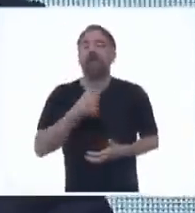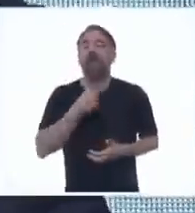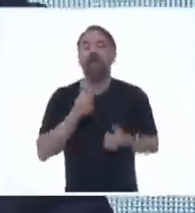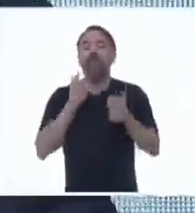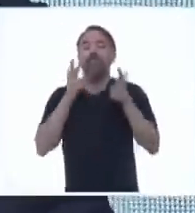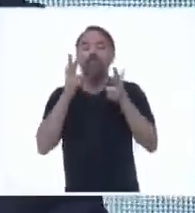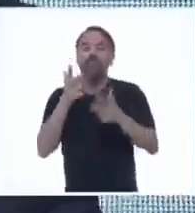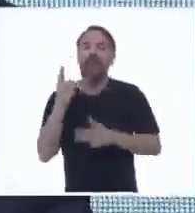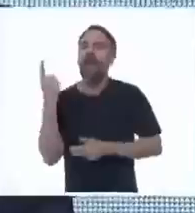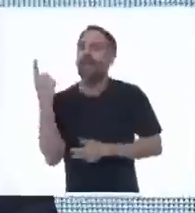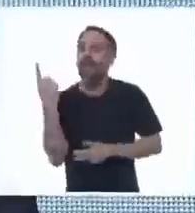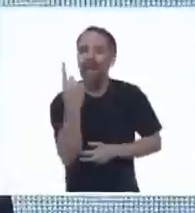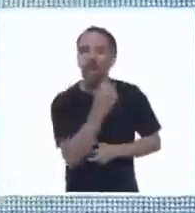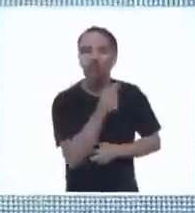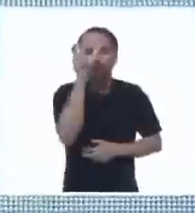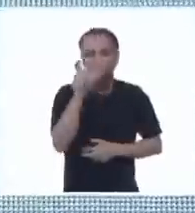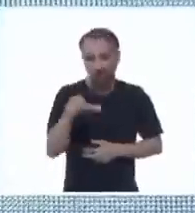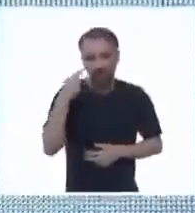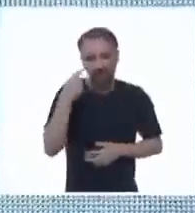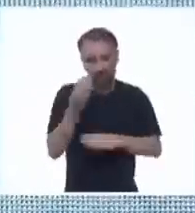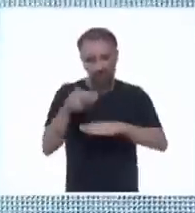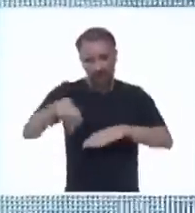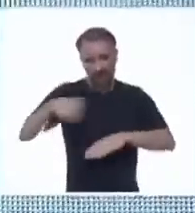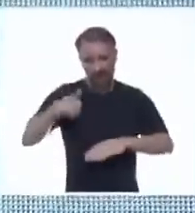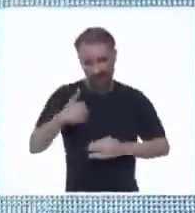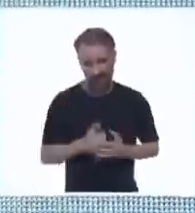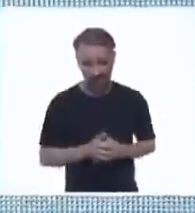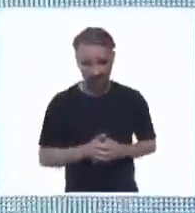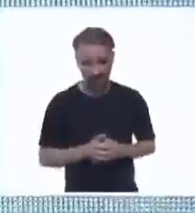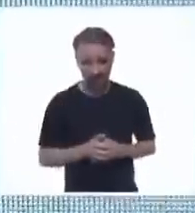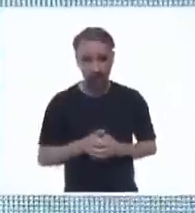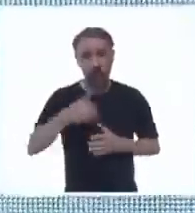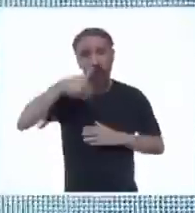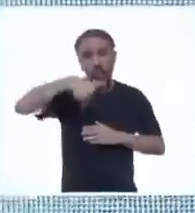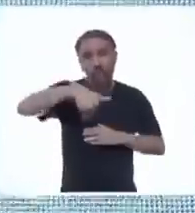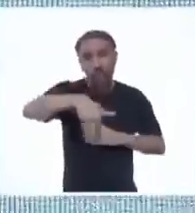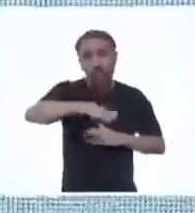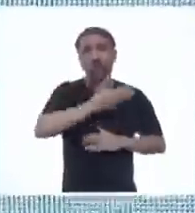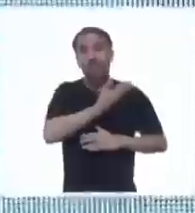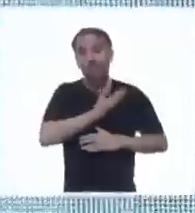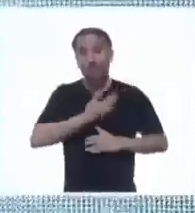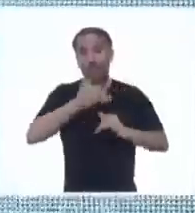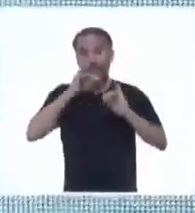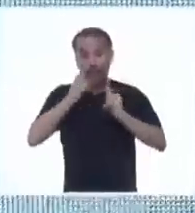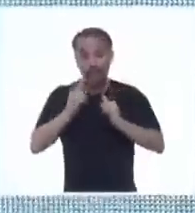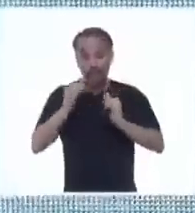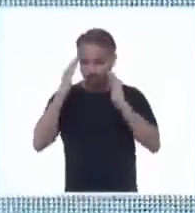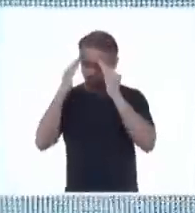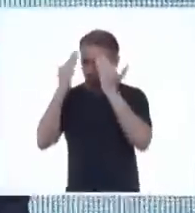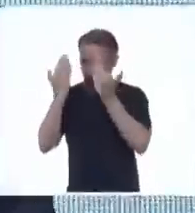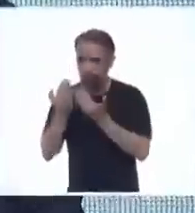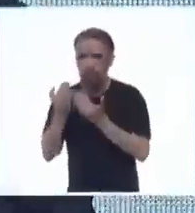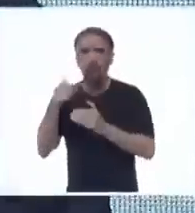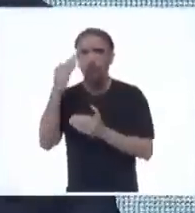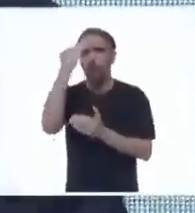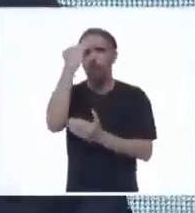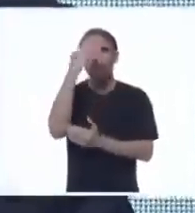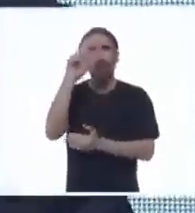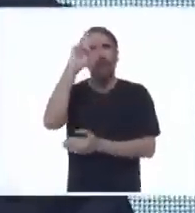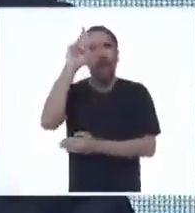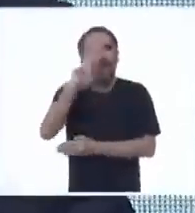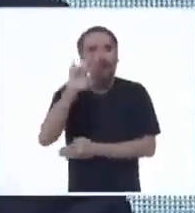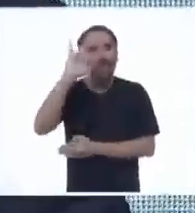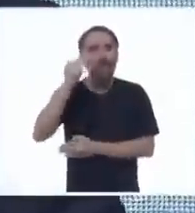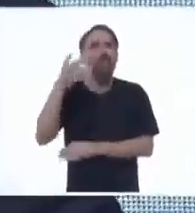cada argentino y argentina, voy a ser un presidente que va a honrar nuestra Constitución y nuestra